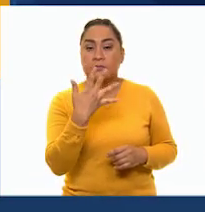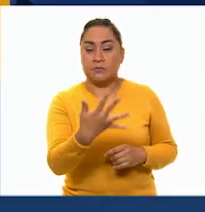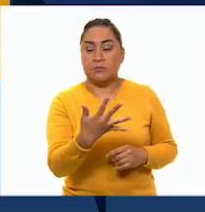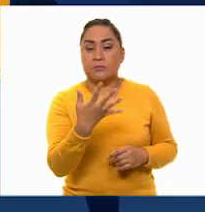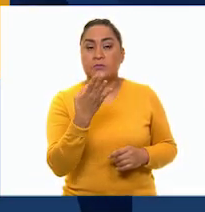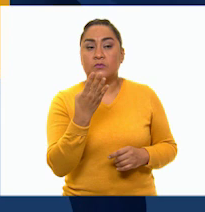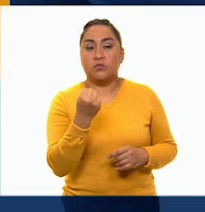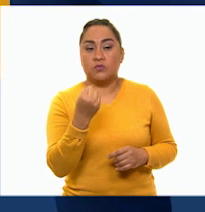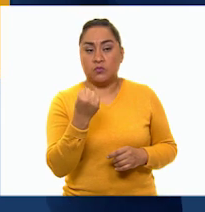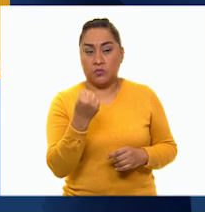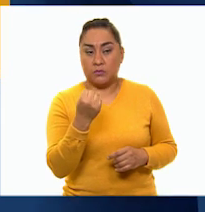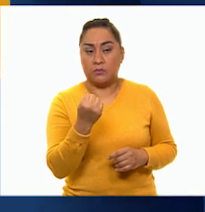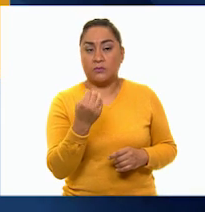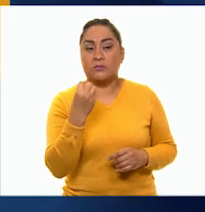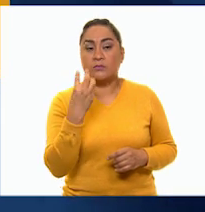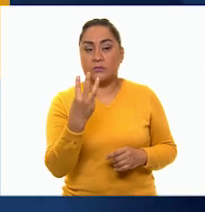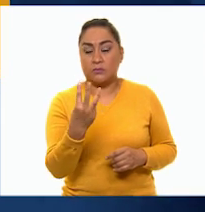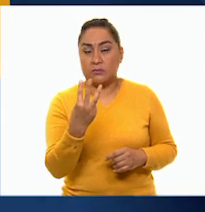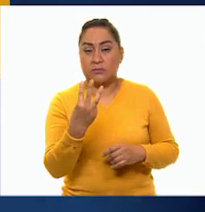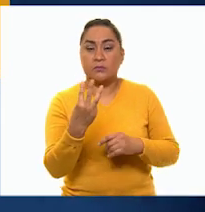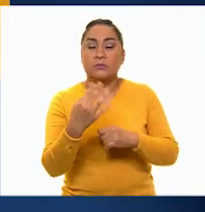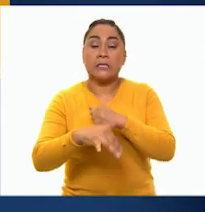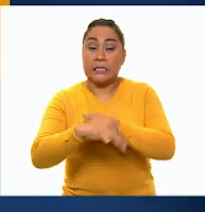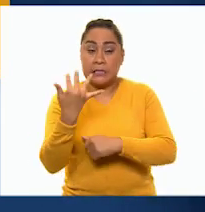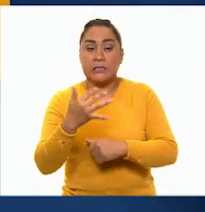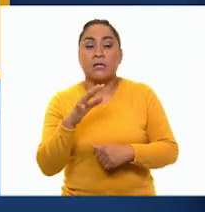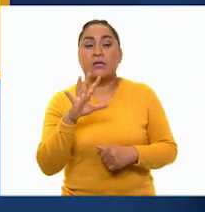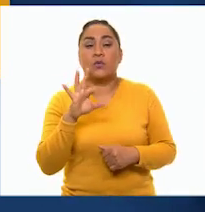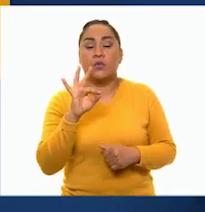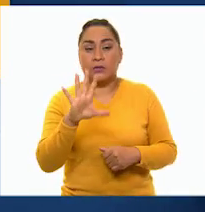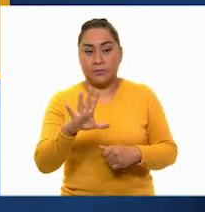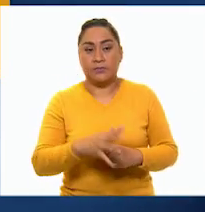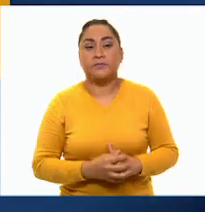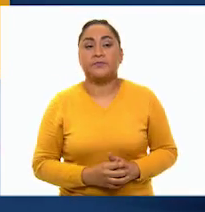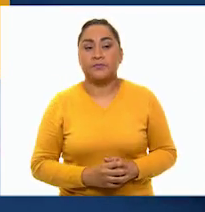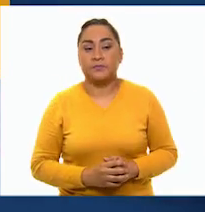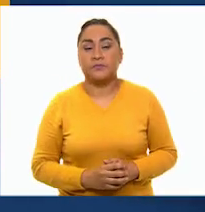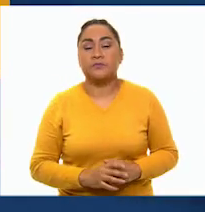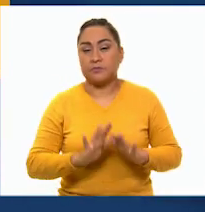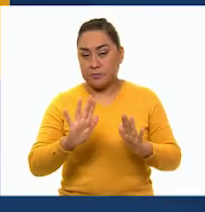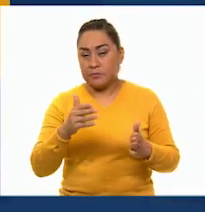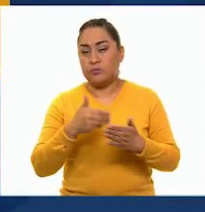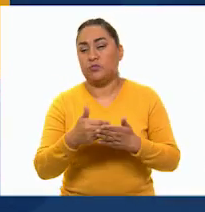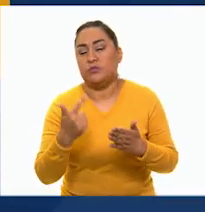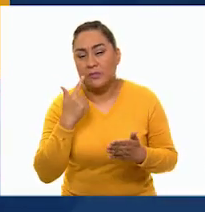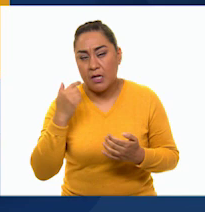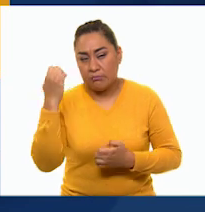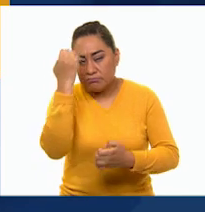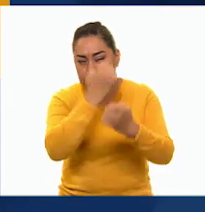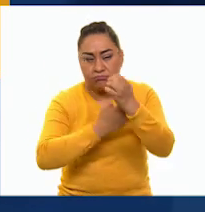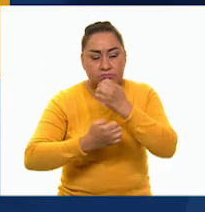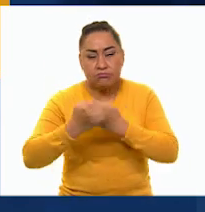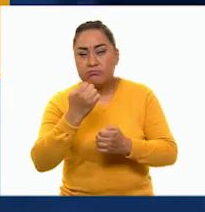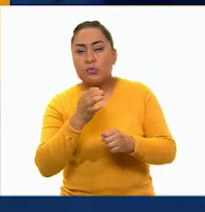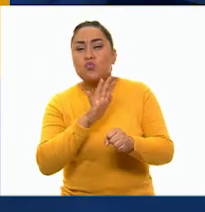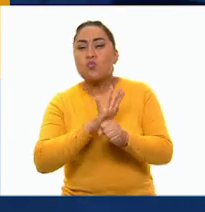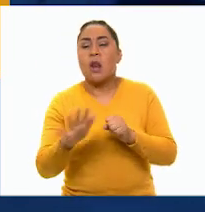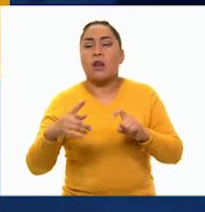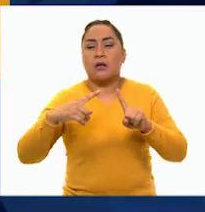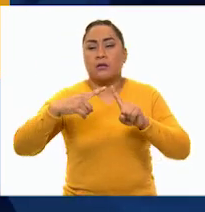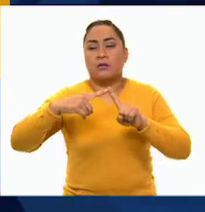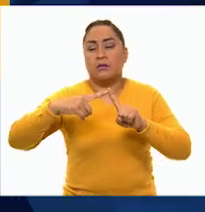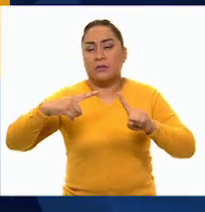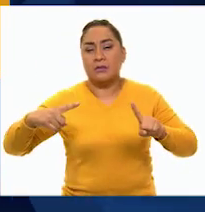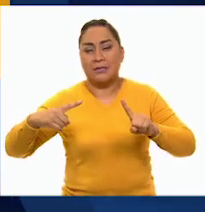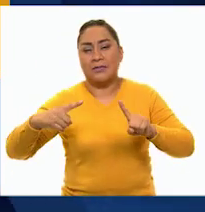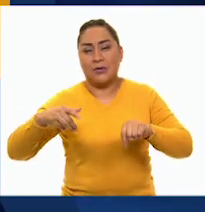5, 9, 15 y 45. Ahora analizamos los divisores